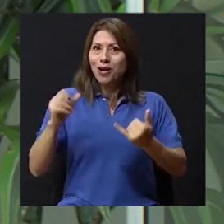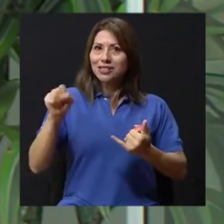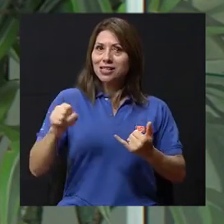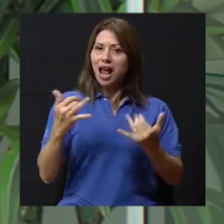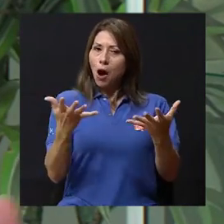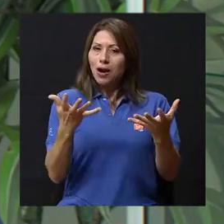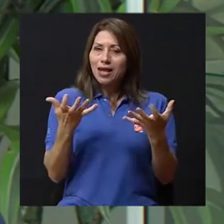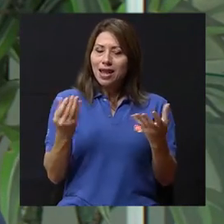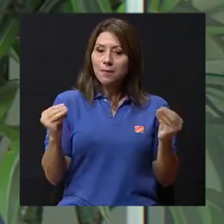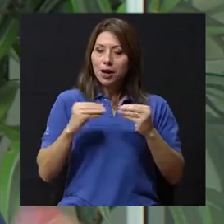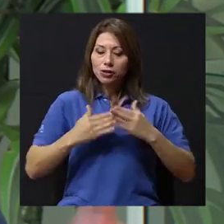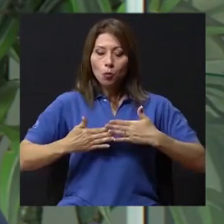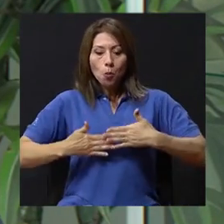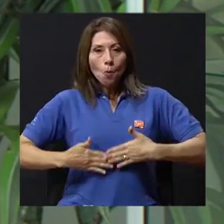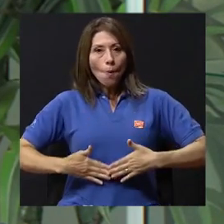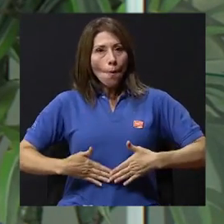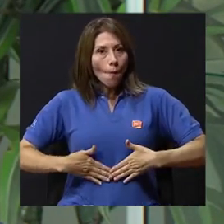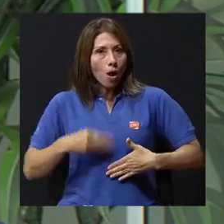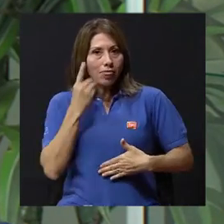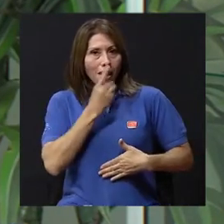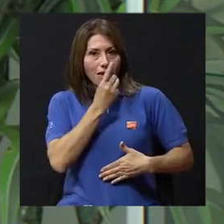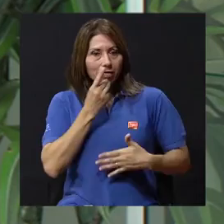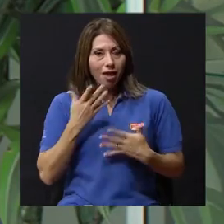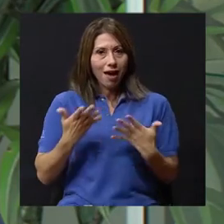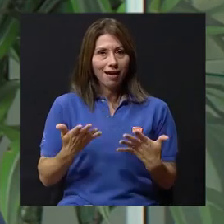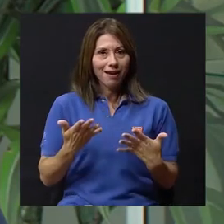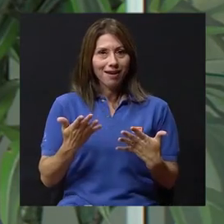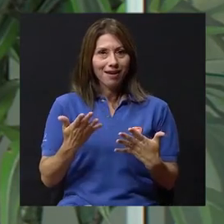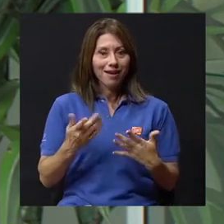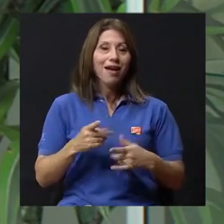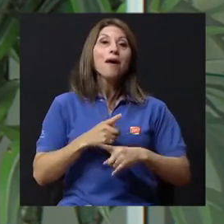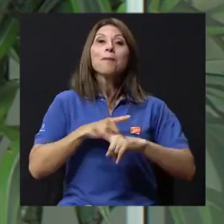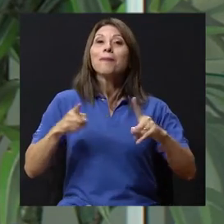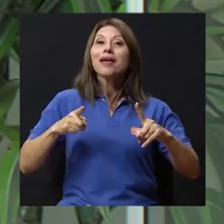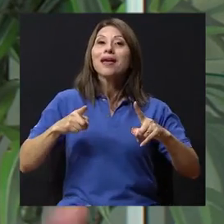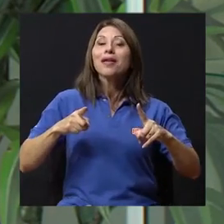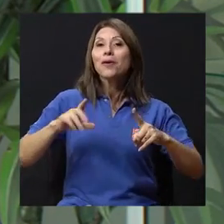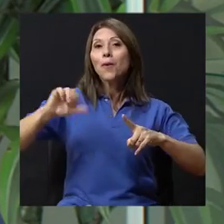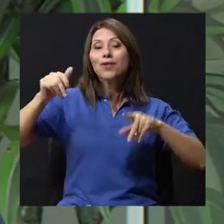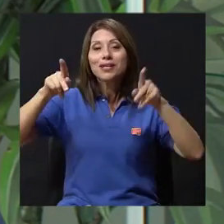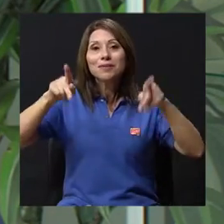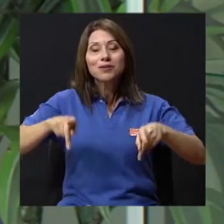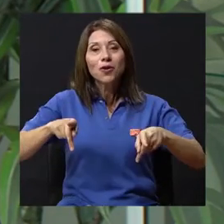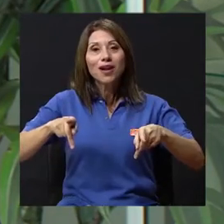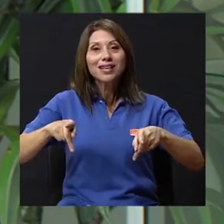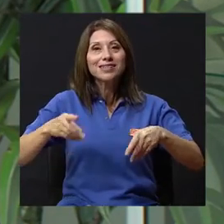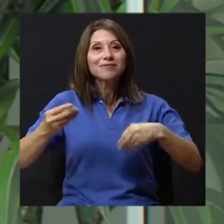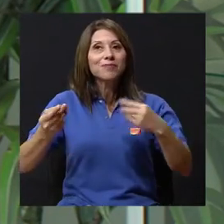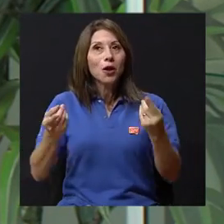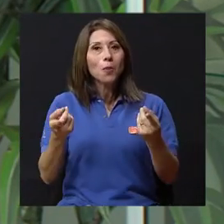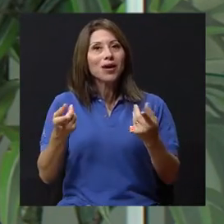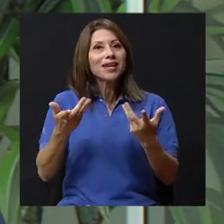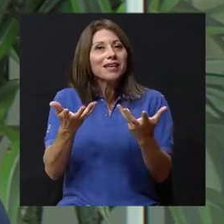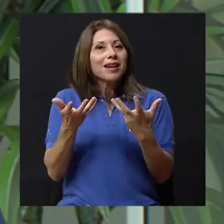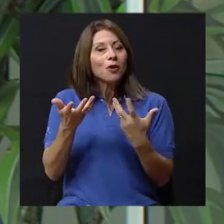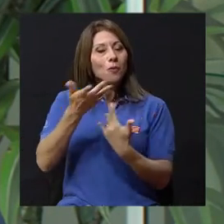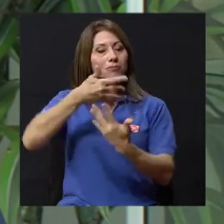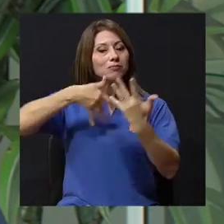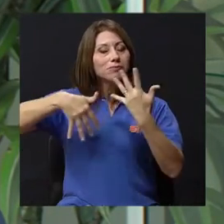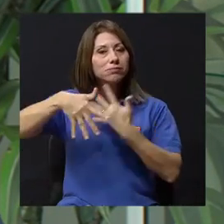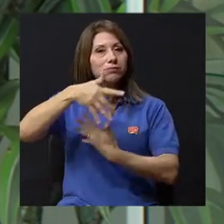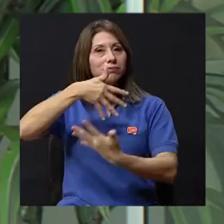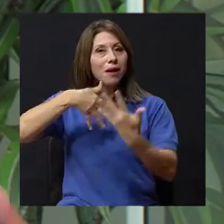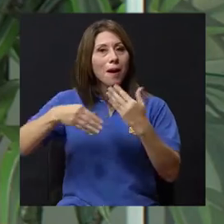ahora está bajando panza incluida y todo, ¿verdad? Y a otros les da por relacionarse con personas más